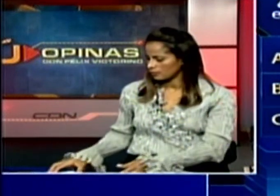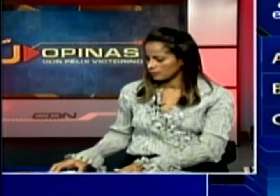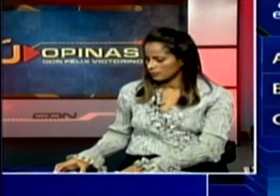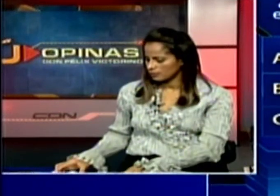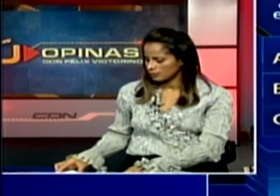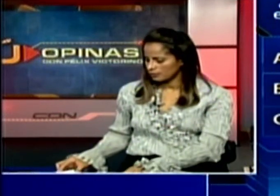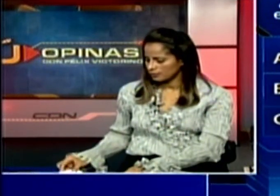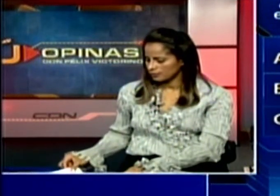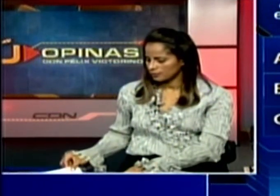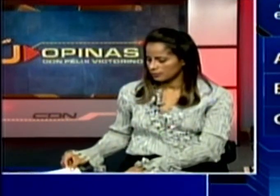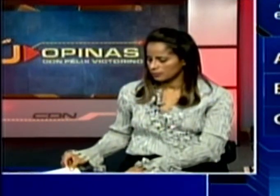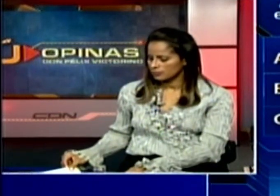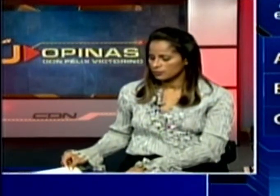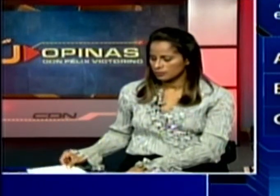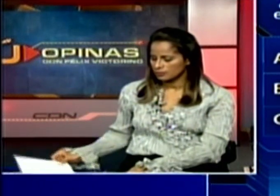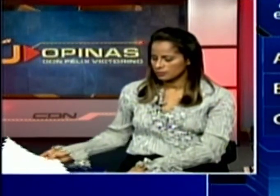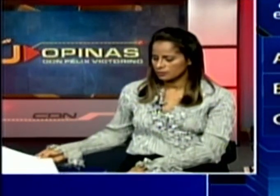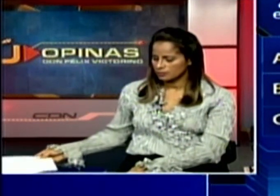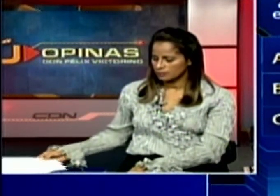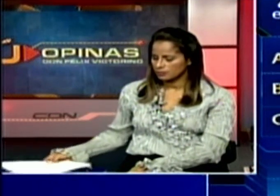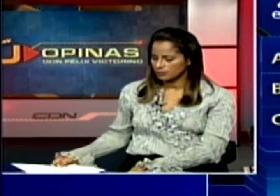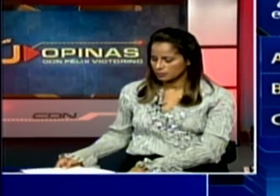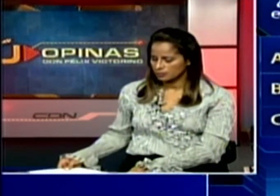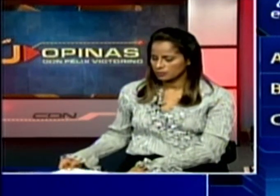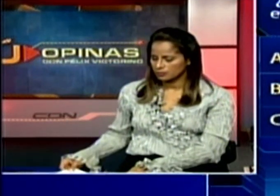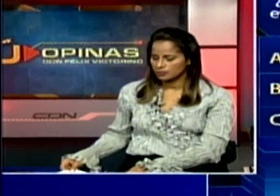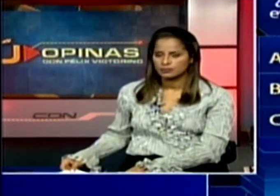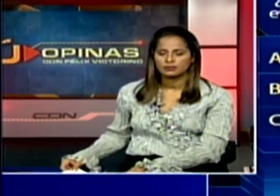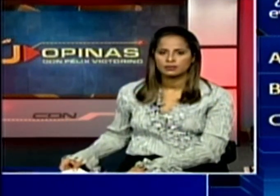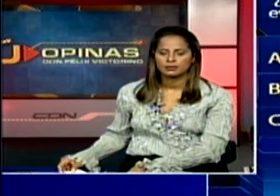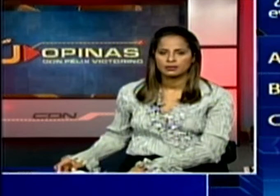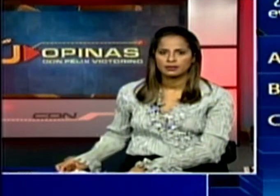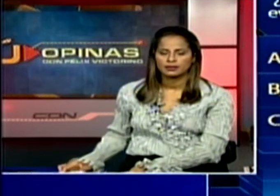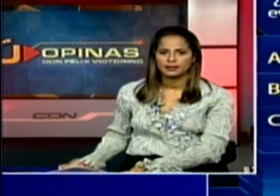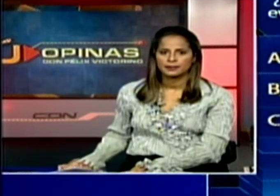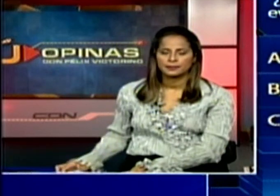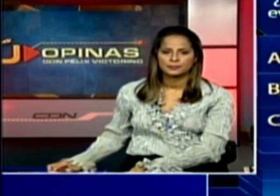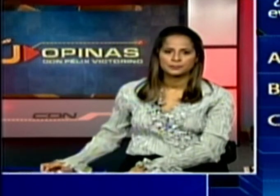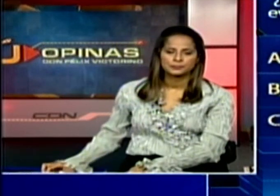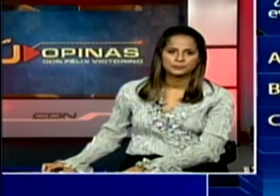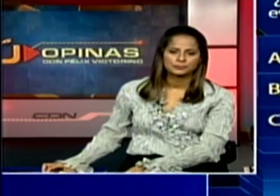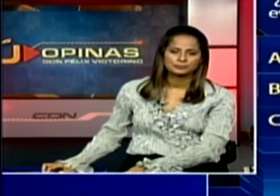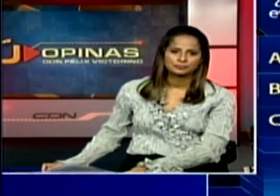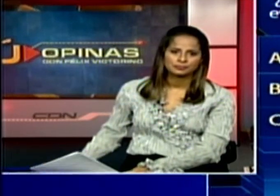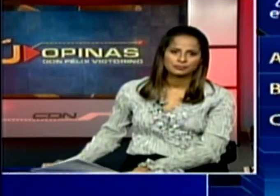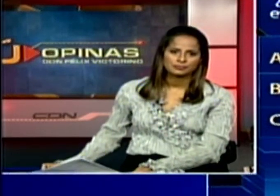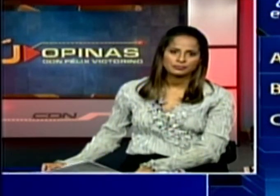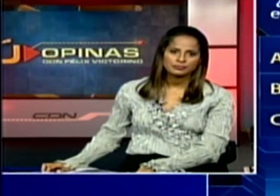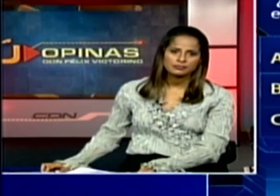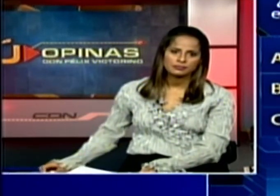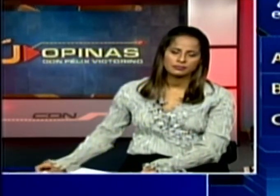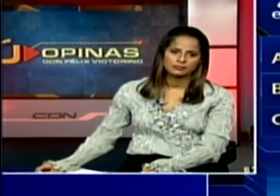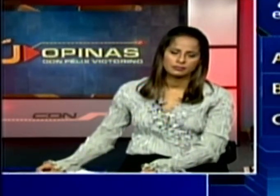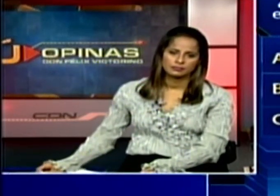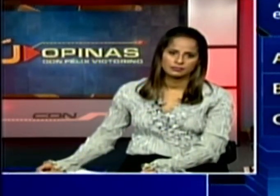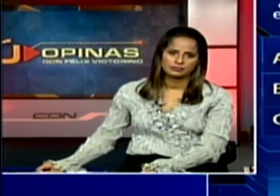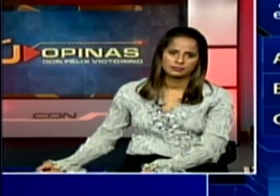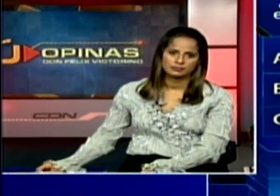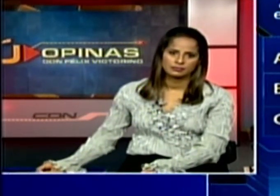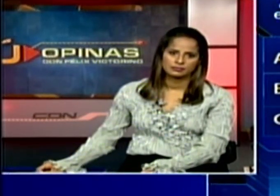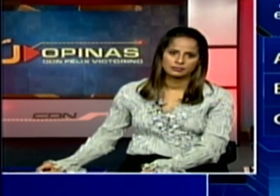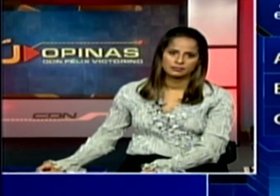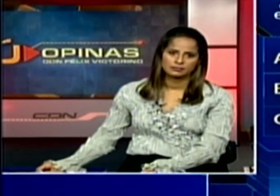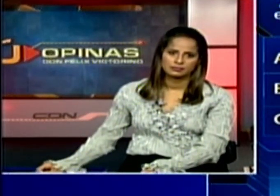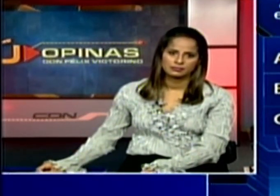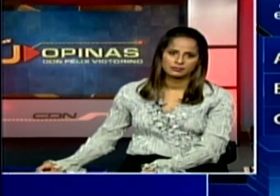Sí, yo creo que las personas que salen a bailar y hacer bulla, y esos son los que